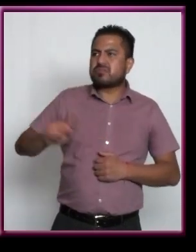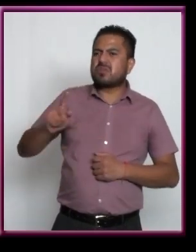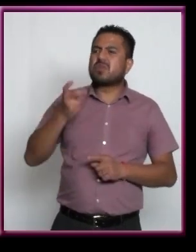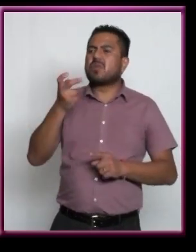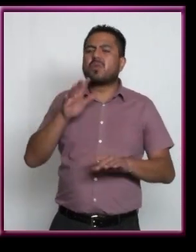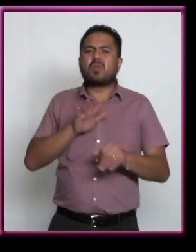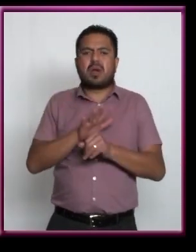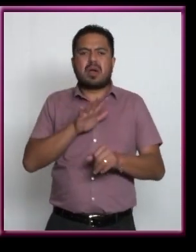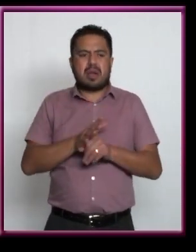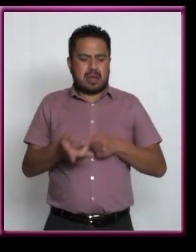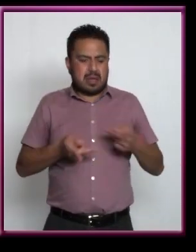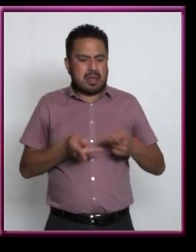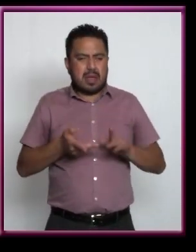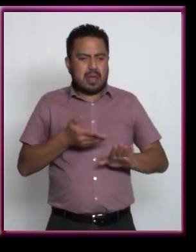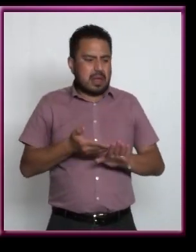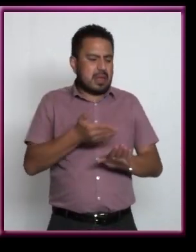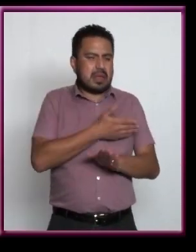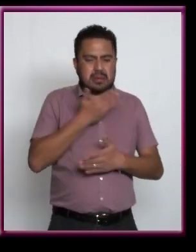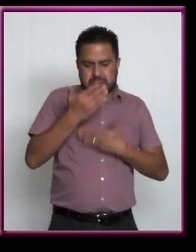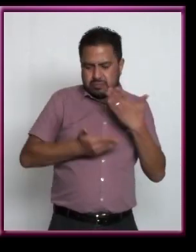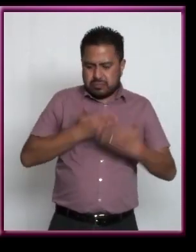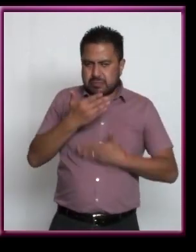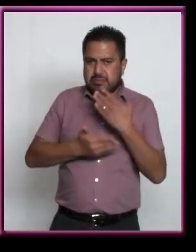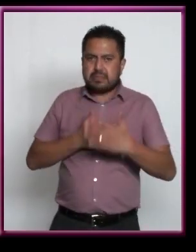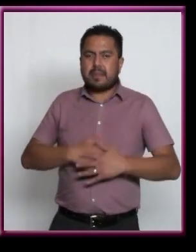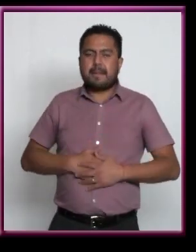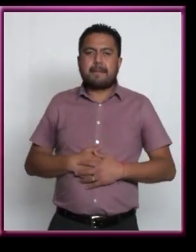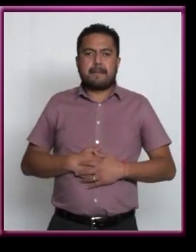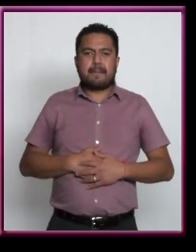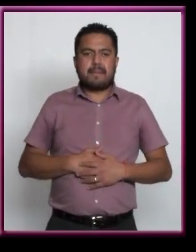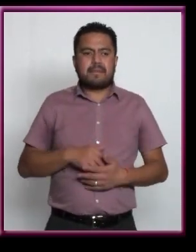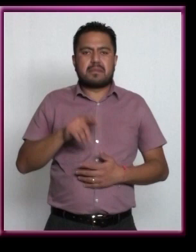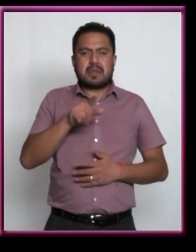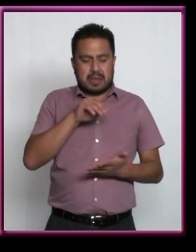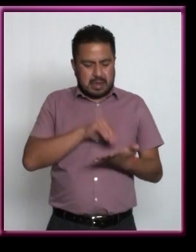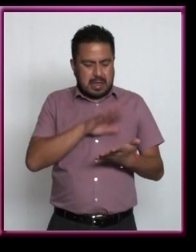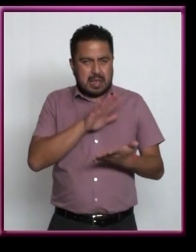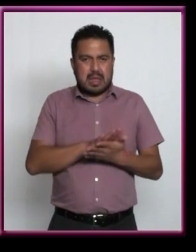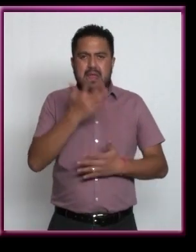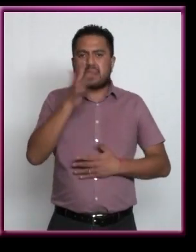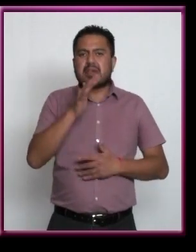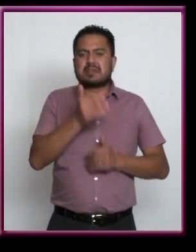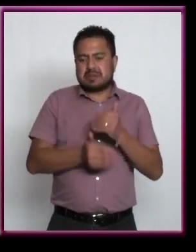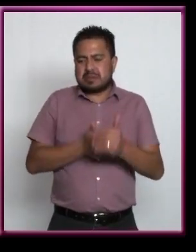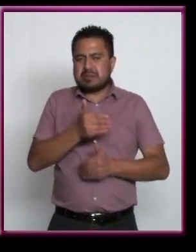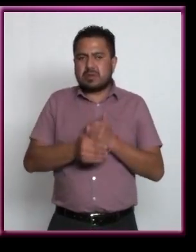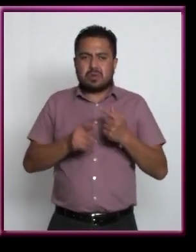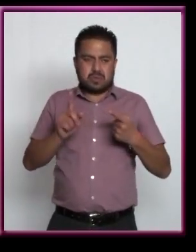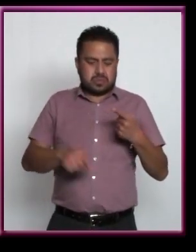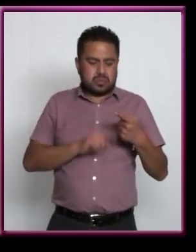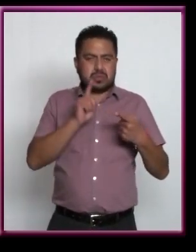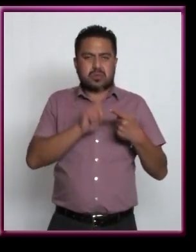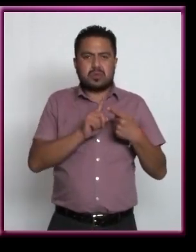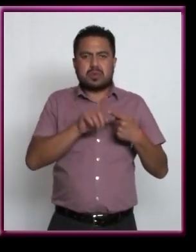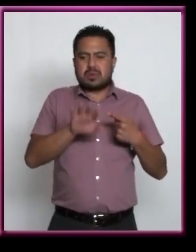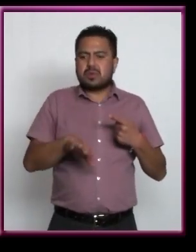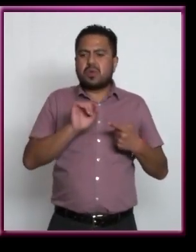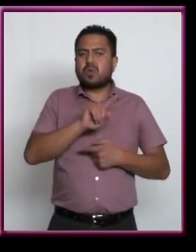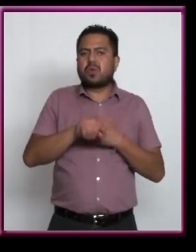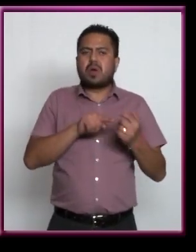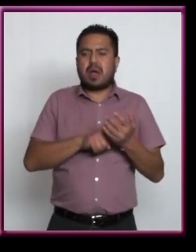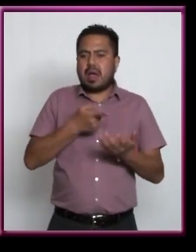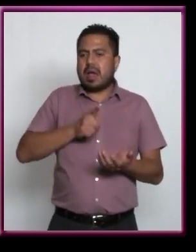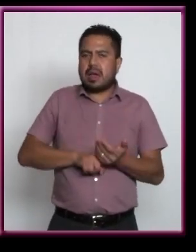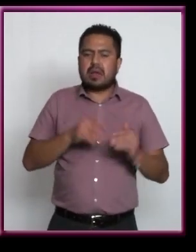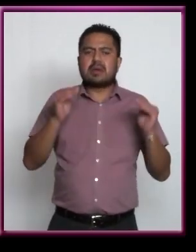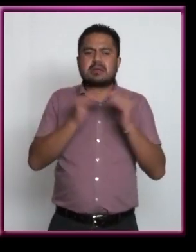de ellas es planificar las sesiones de estudio. Arma un plan en 10 pasos. 1. Elige un lugar dentro